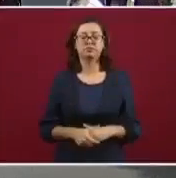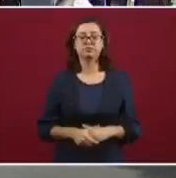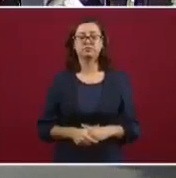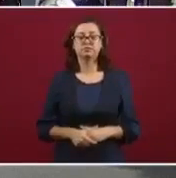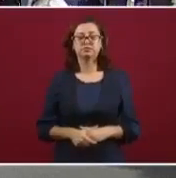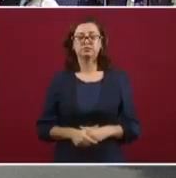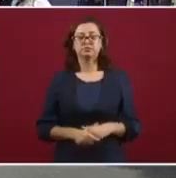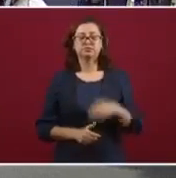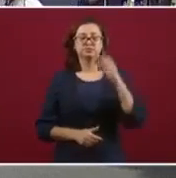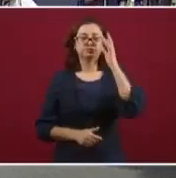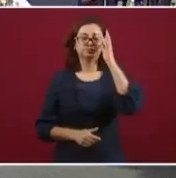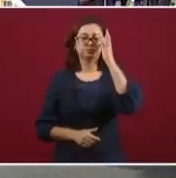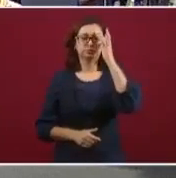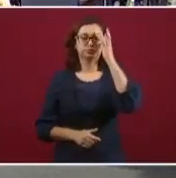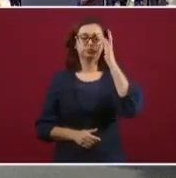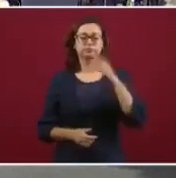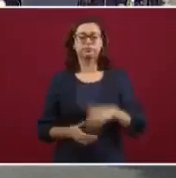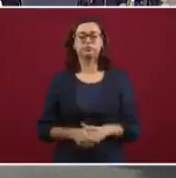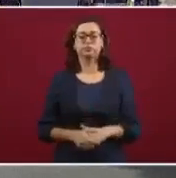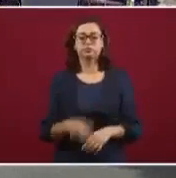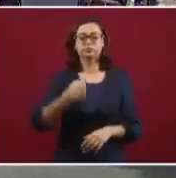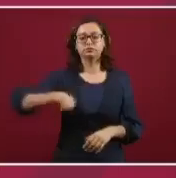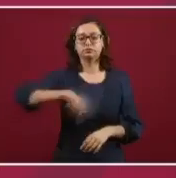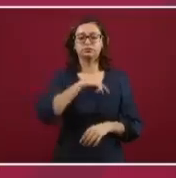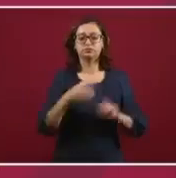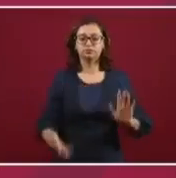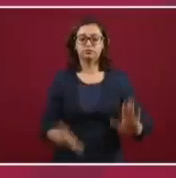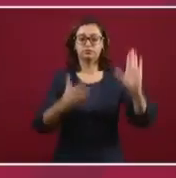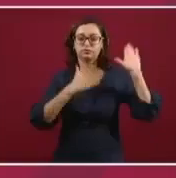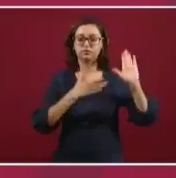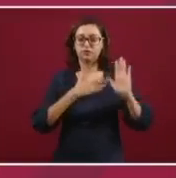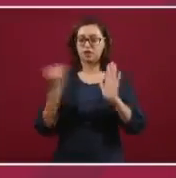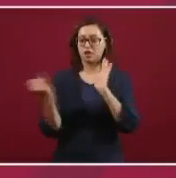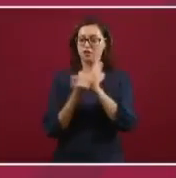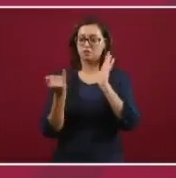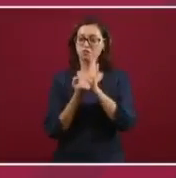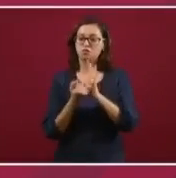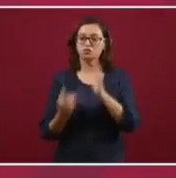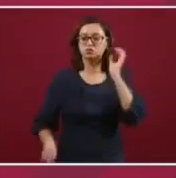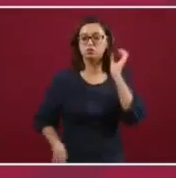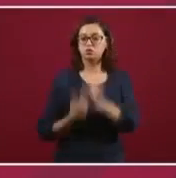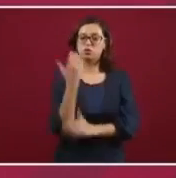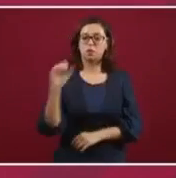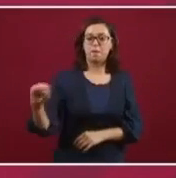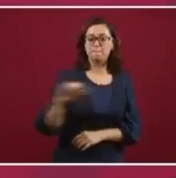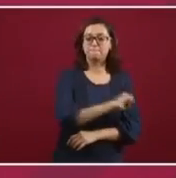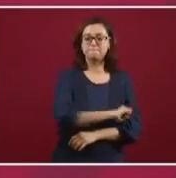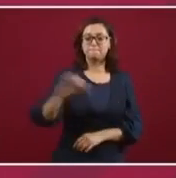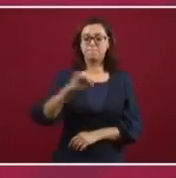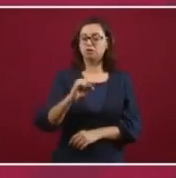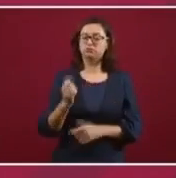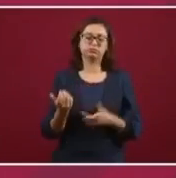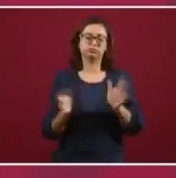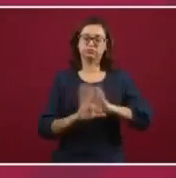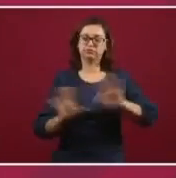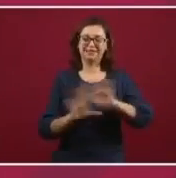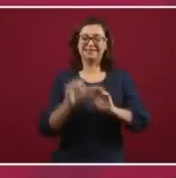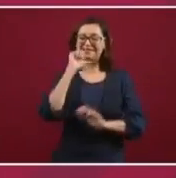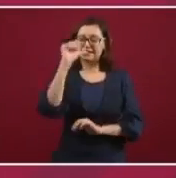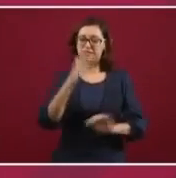nos comprometimos y estamos cumpliendo a no aumentar impuestos, a no crear impuestos